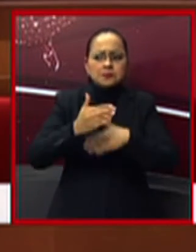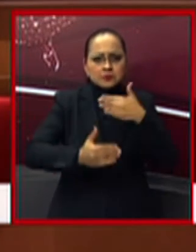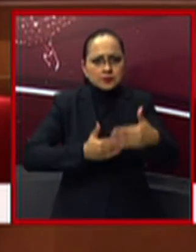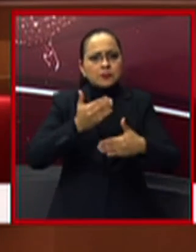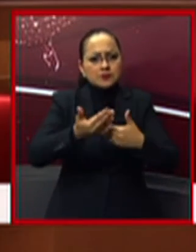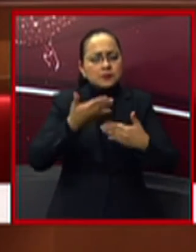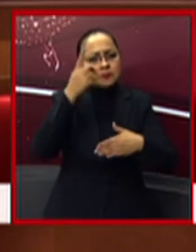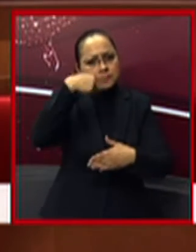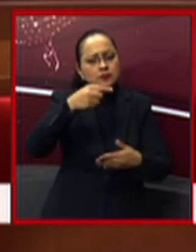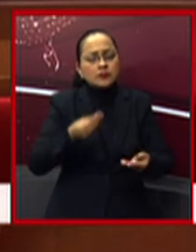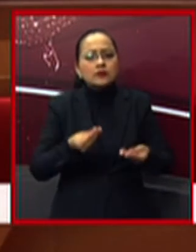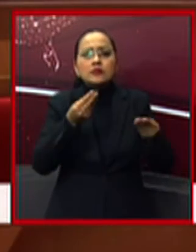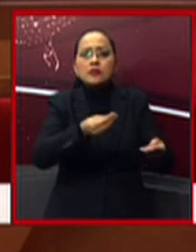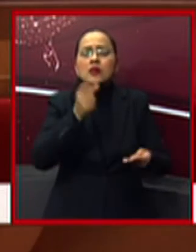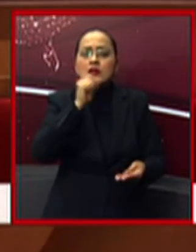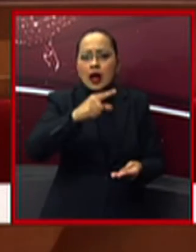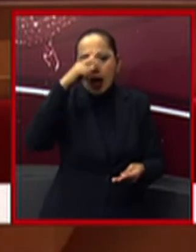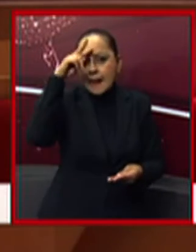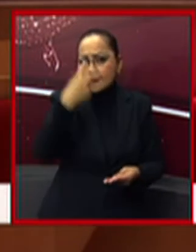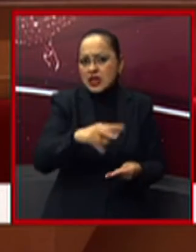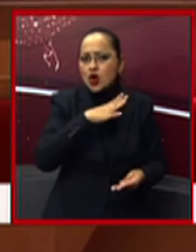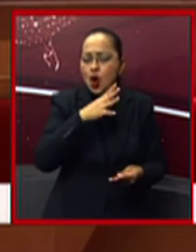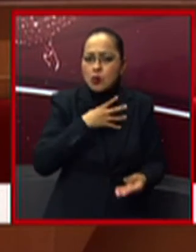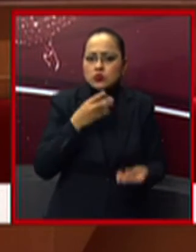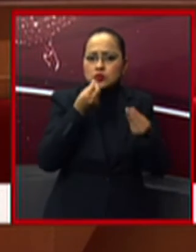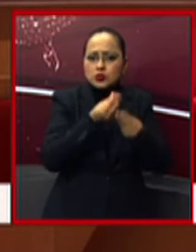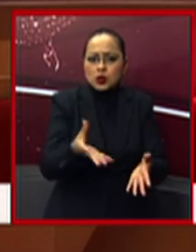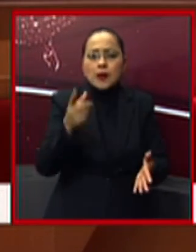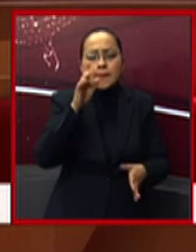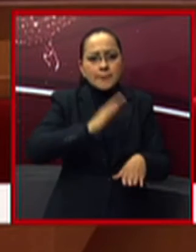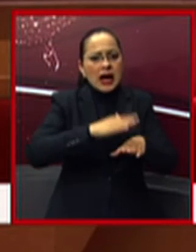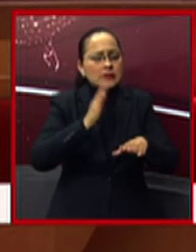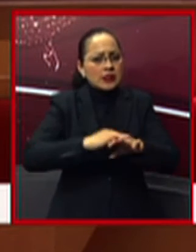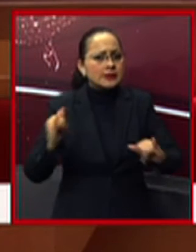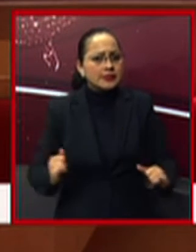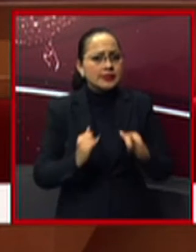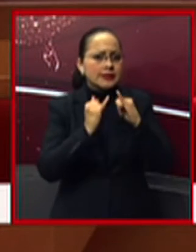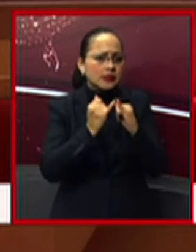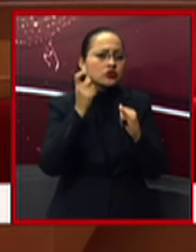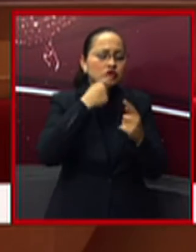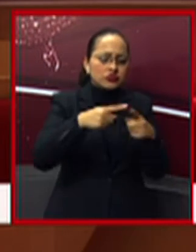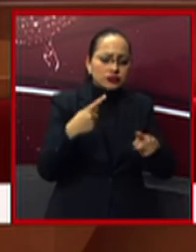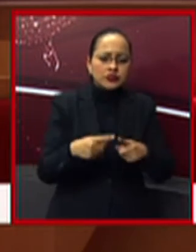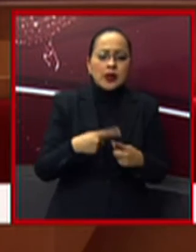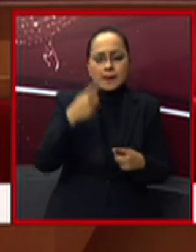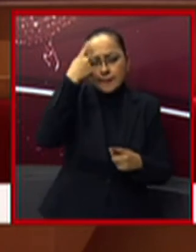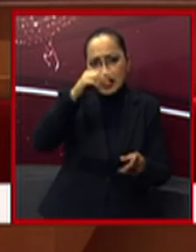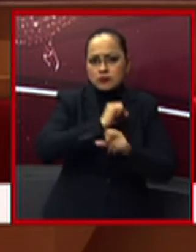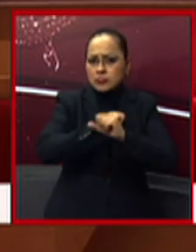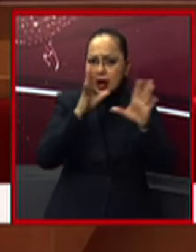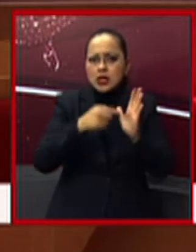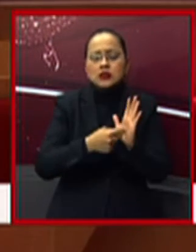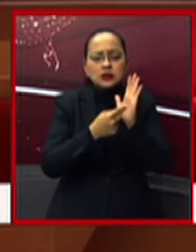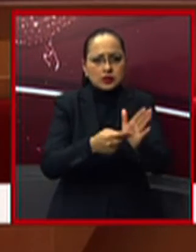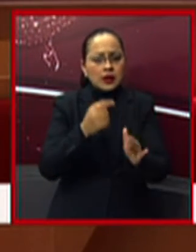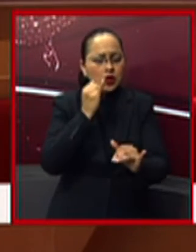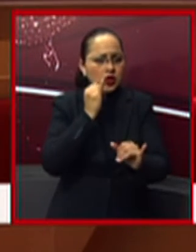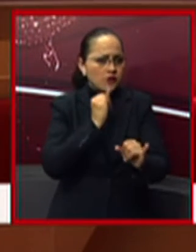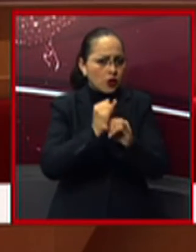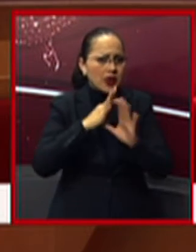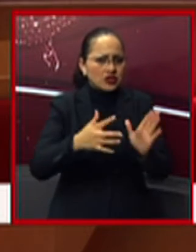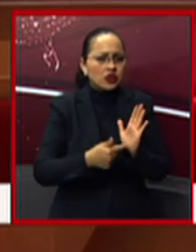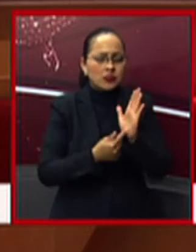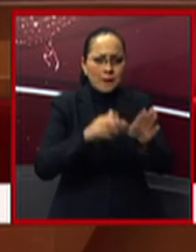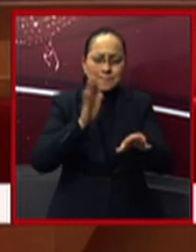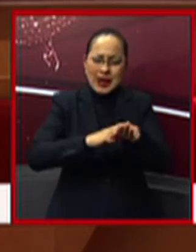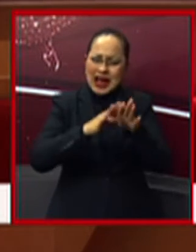en darle a México una serie de instituciones de transparencia, de rendición de cuentas mucho más sólidas